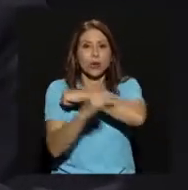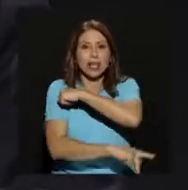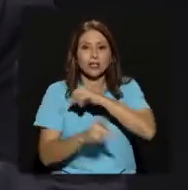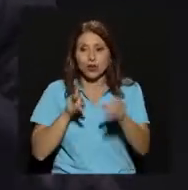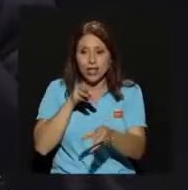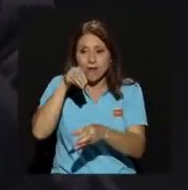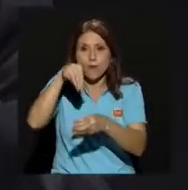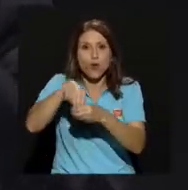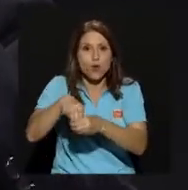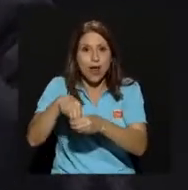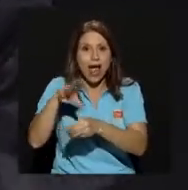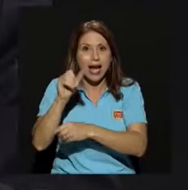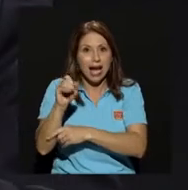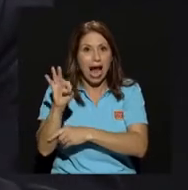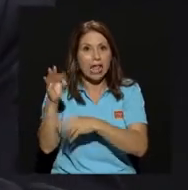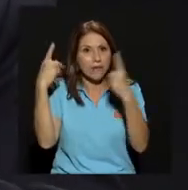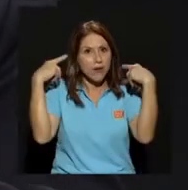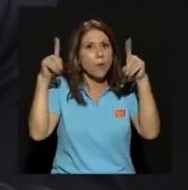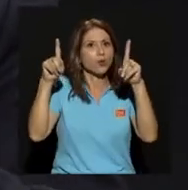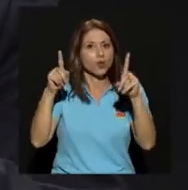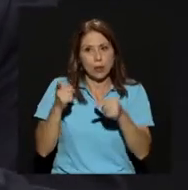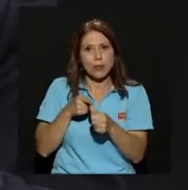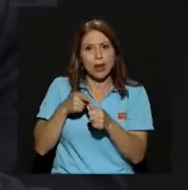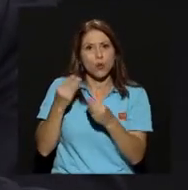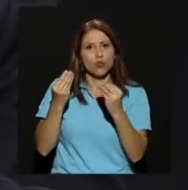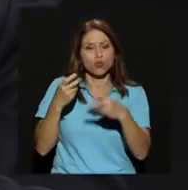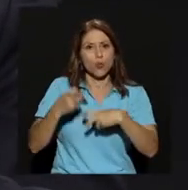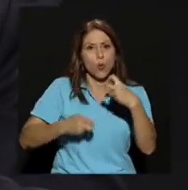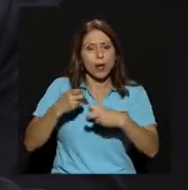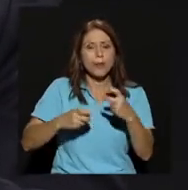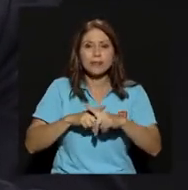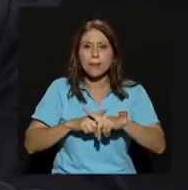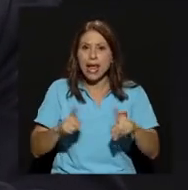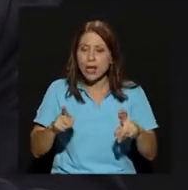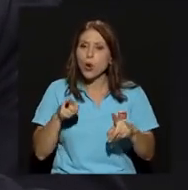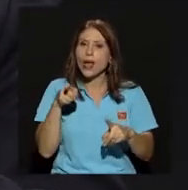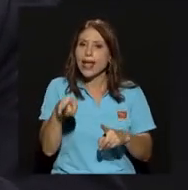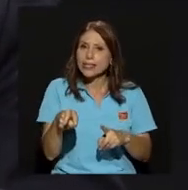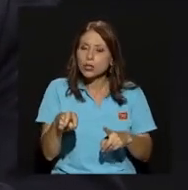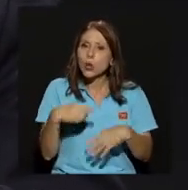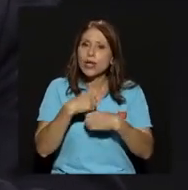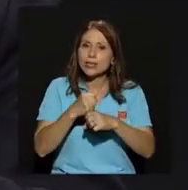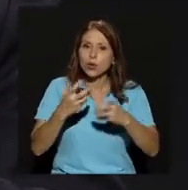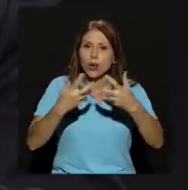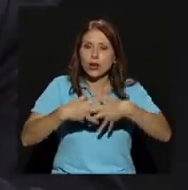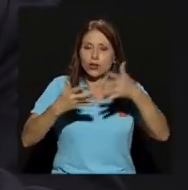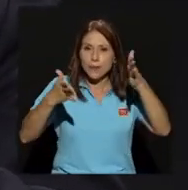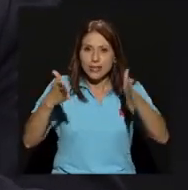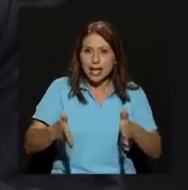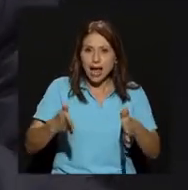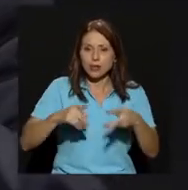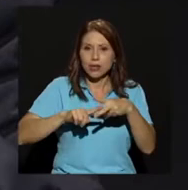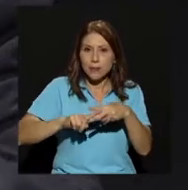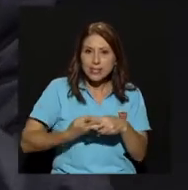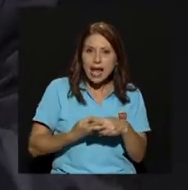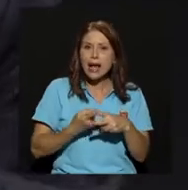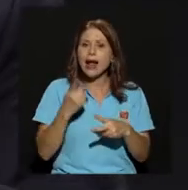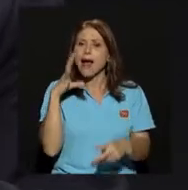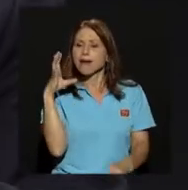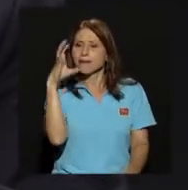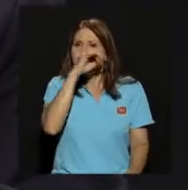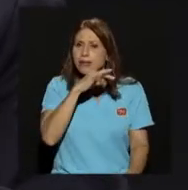dio miles de problemas pero si en el principio e hizo que los empresarios empezaran a ver el incentivo que ahí